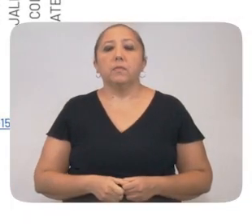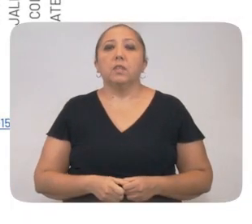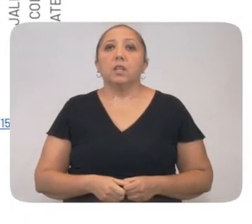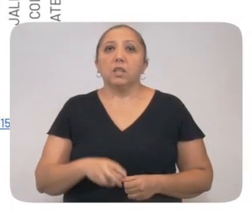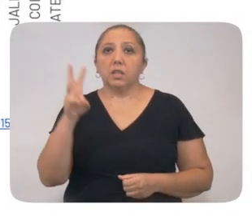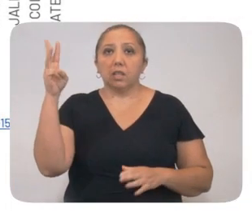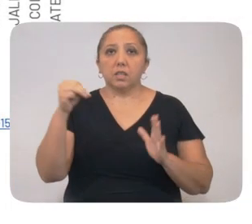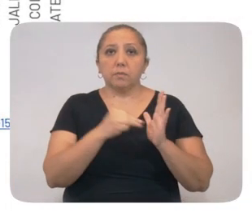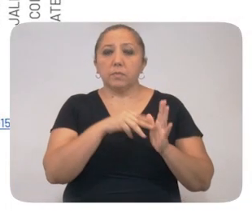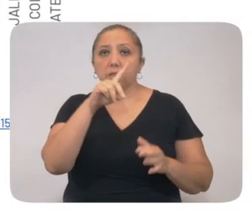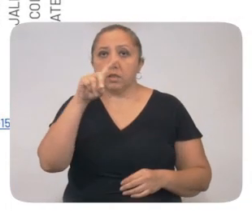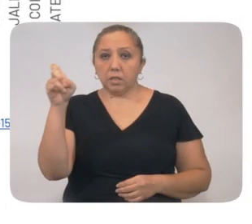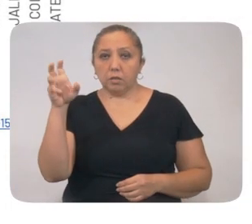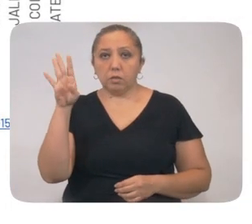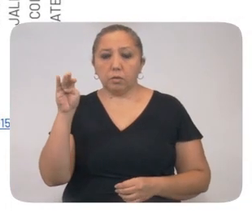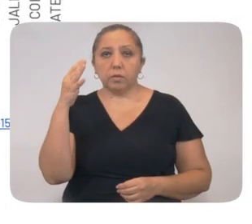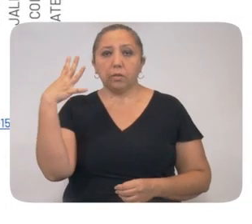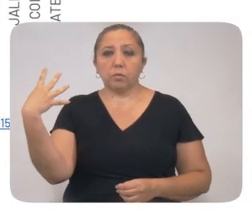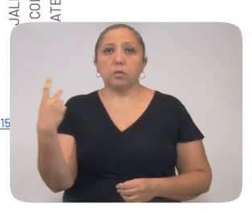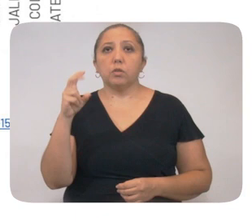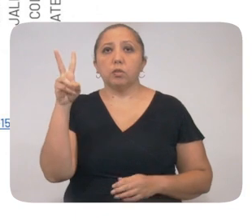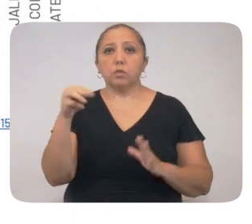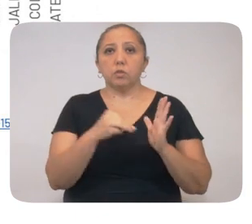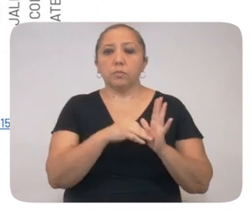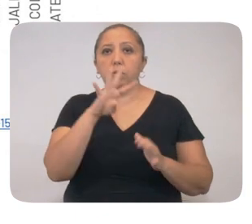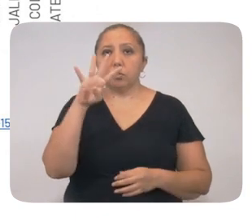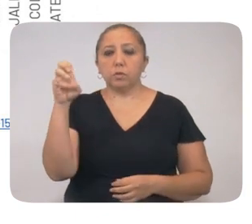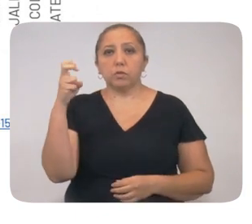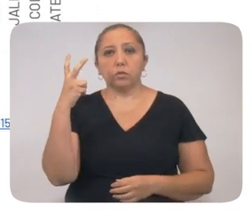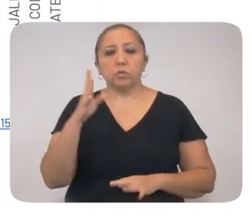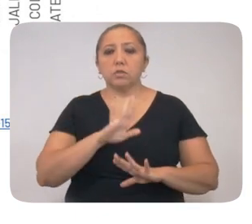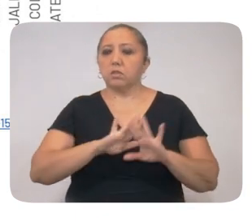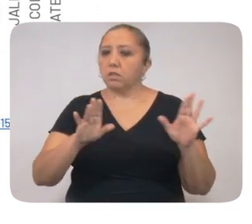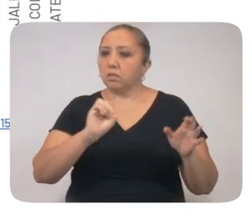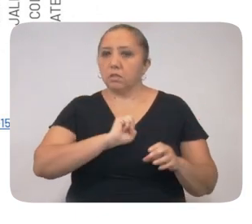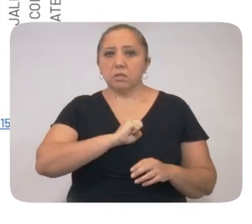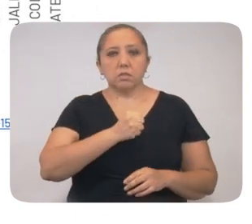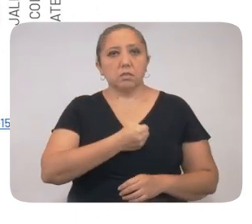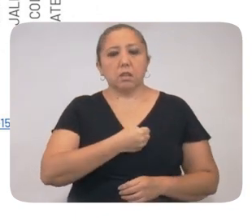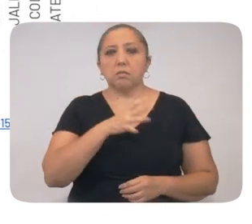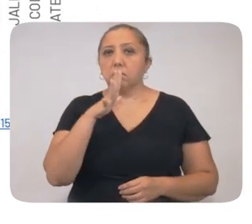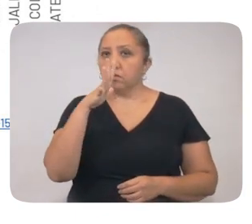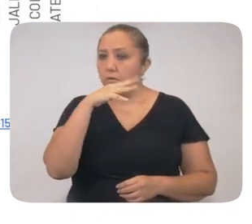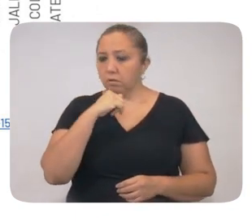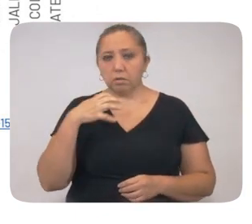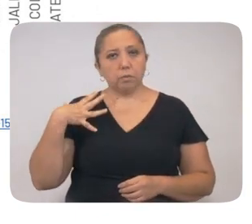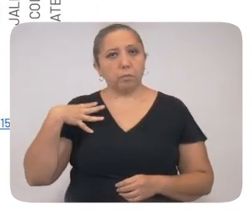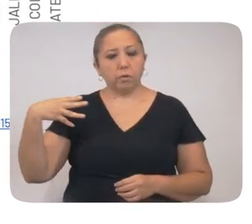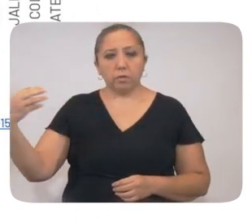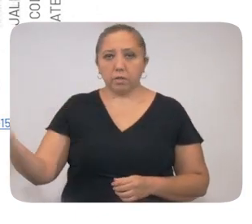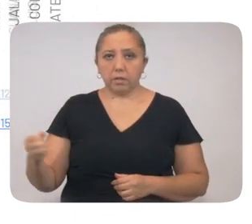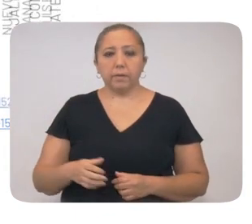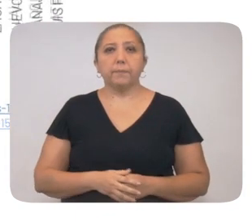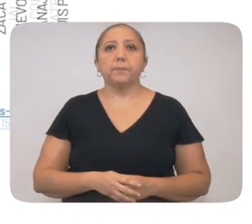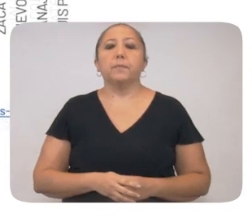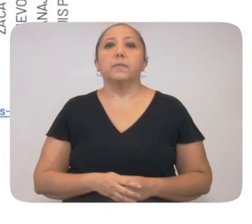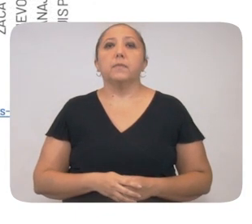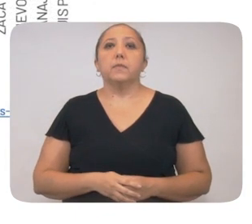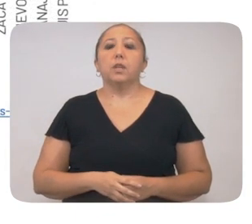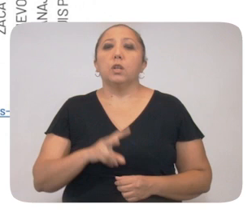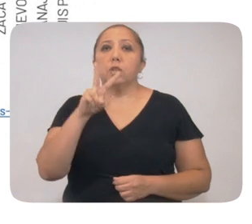los 3,191 casos confirmados, 2,402 ya se recuperaron, no presentan síntomas ni pueden